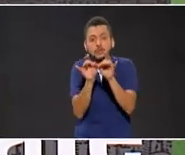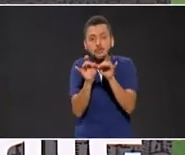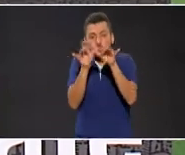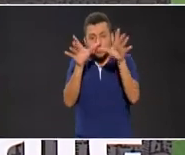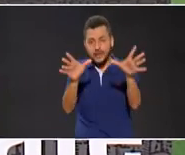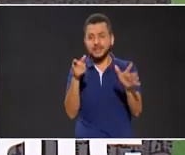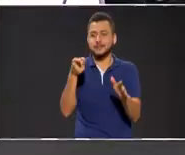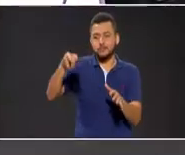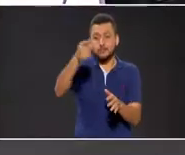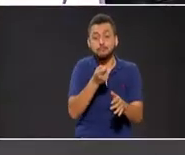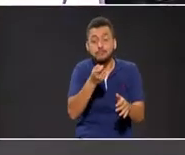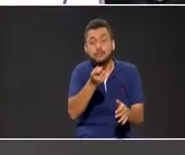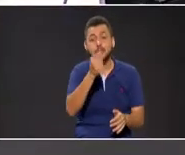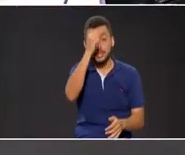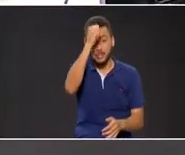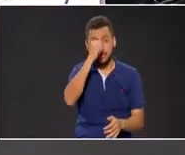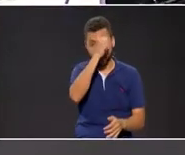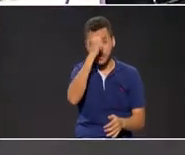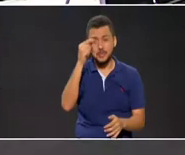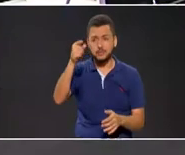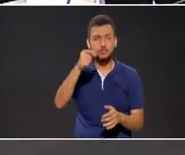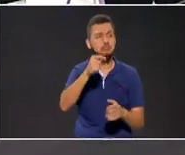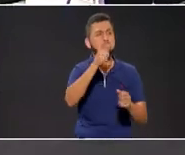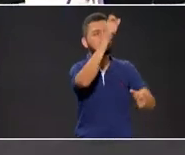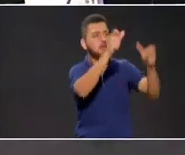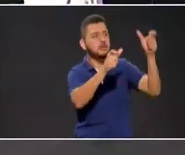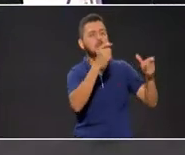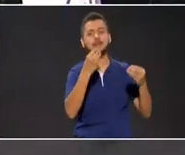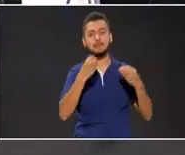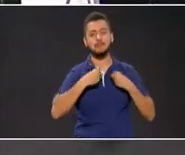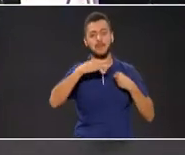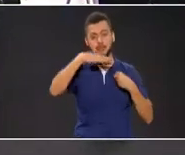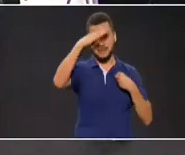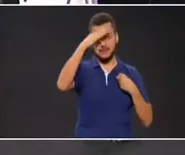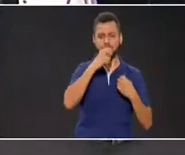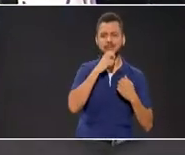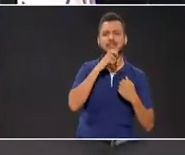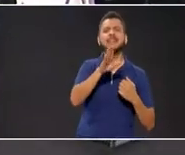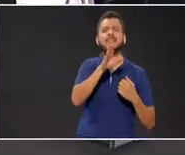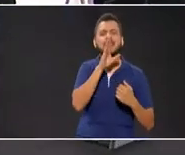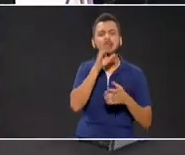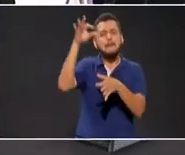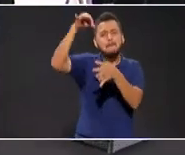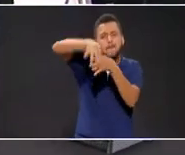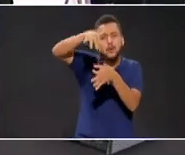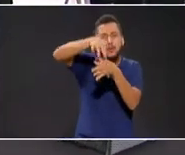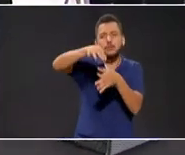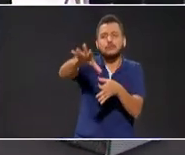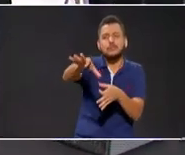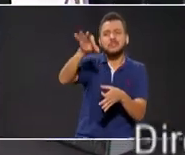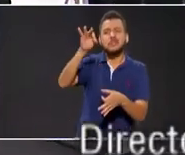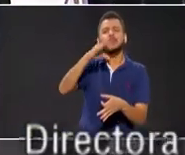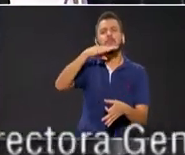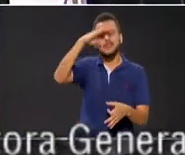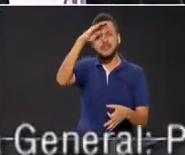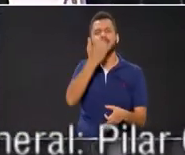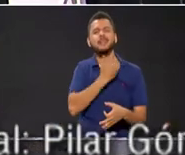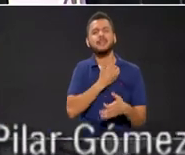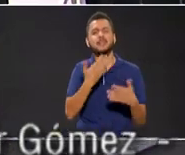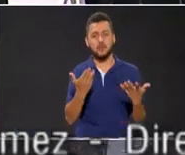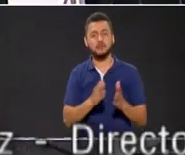domingo donde son los ciudadanos los que de finalmente eligen después de conocer todas las propuestas que ustedes han entregado en esta